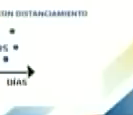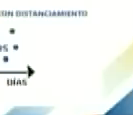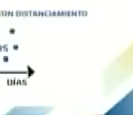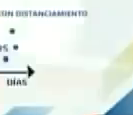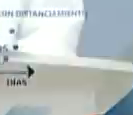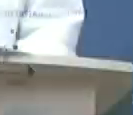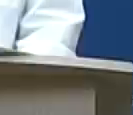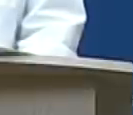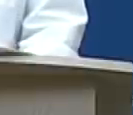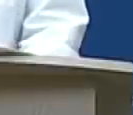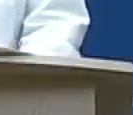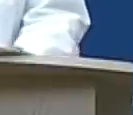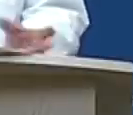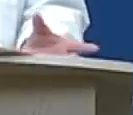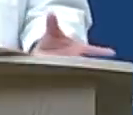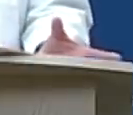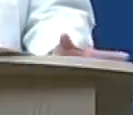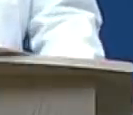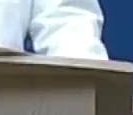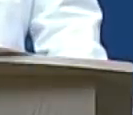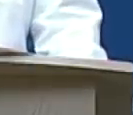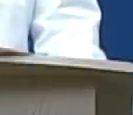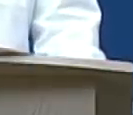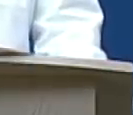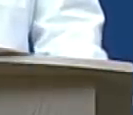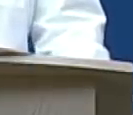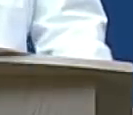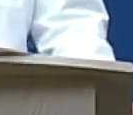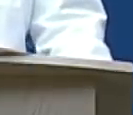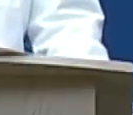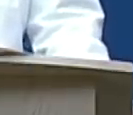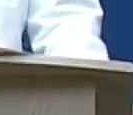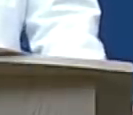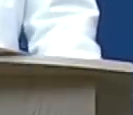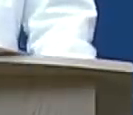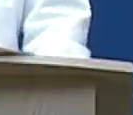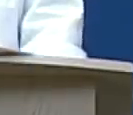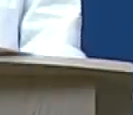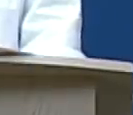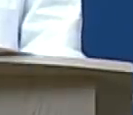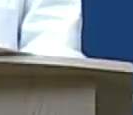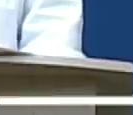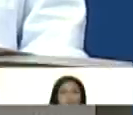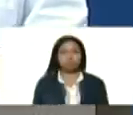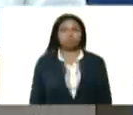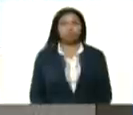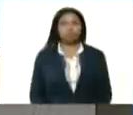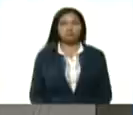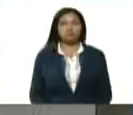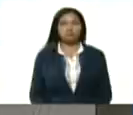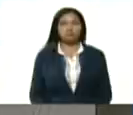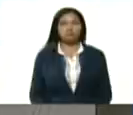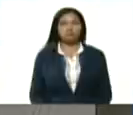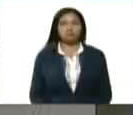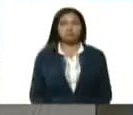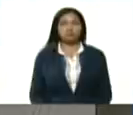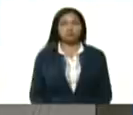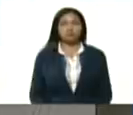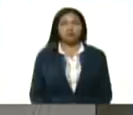vez, intentando agredir con este tema, que no se entiende. Lo lógico es que